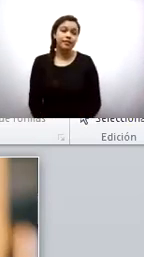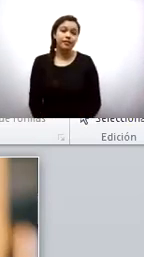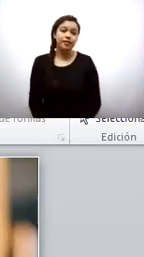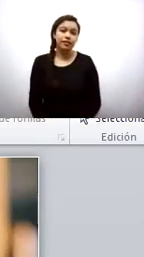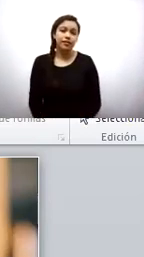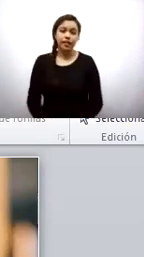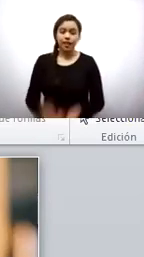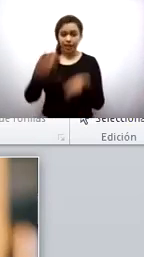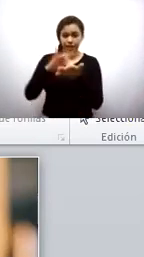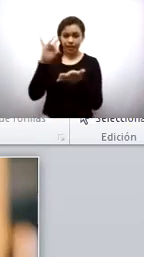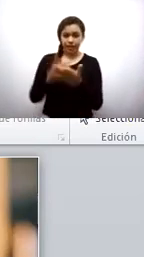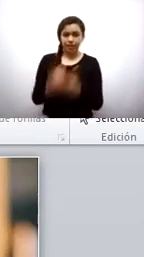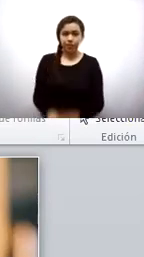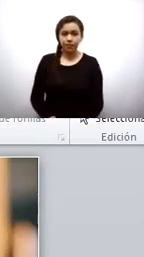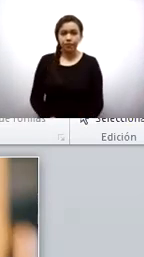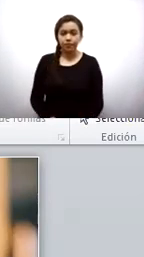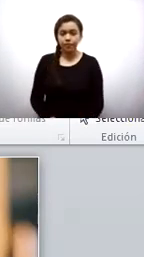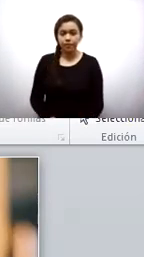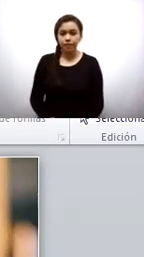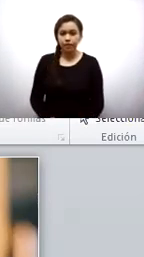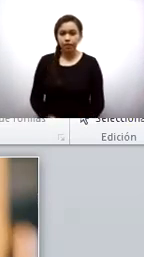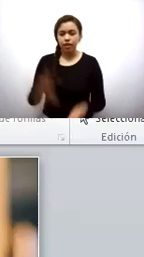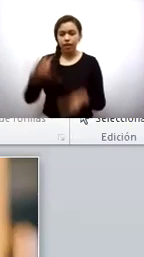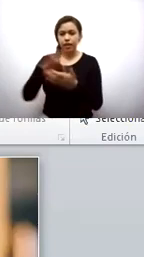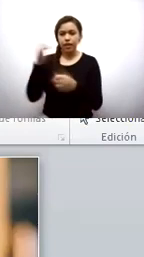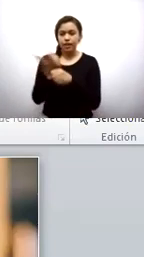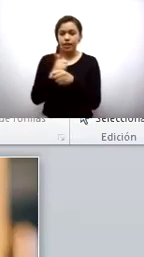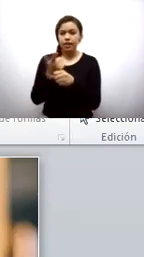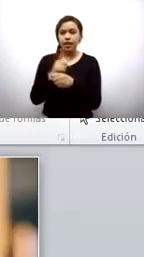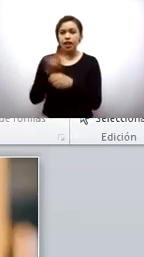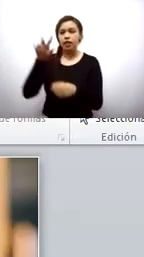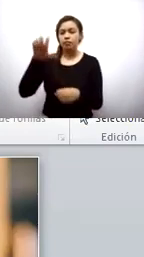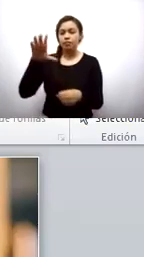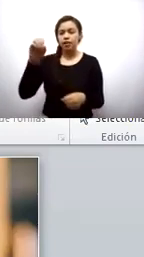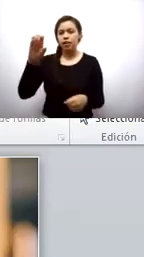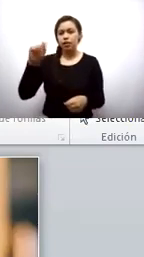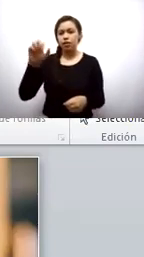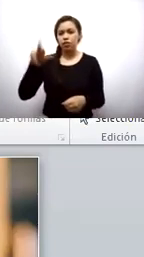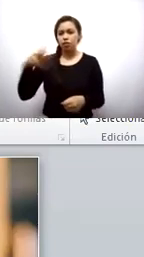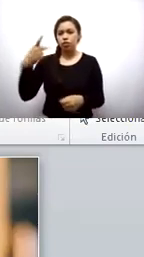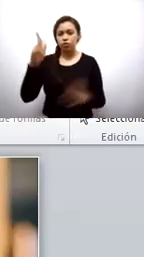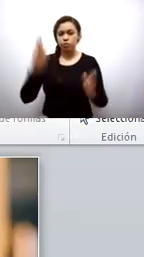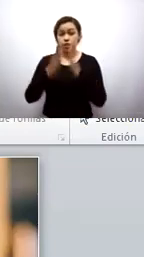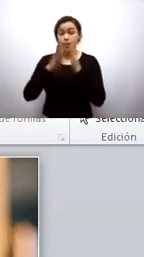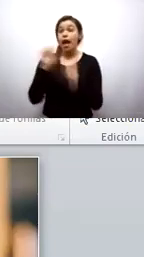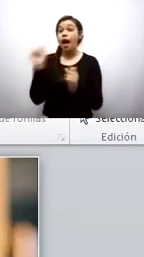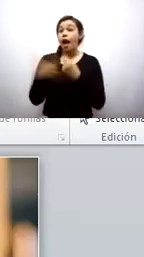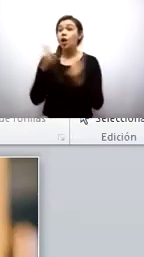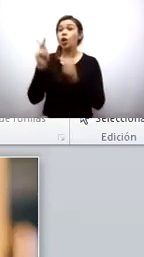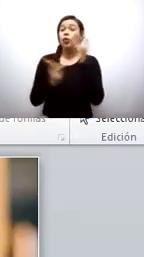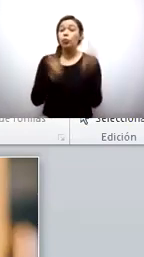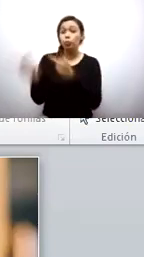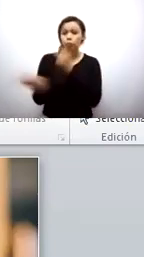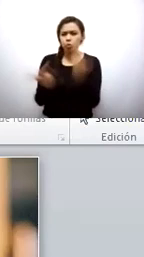Gracias. Muchas gracias, licenciado Víctor. Agradecemos su intervención. Si existiera alguna pregunta, por favor,